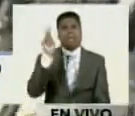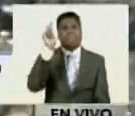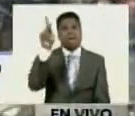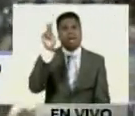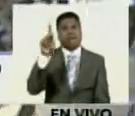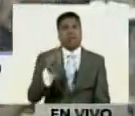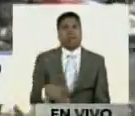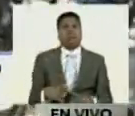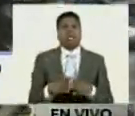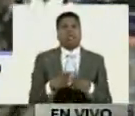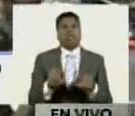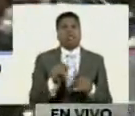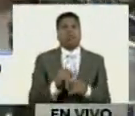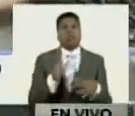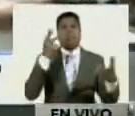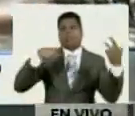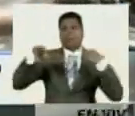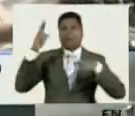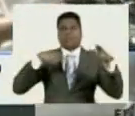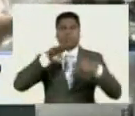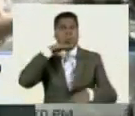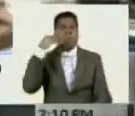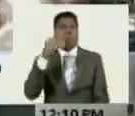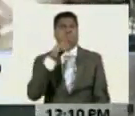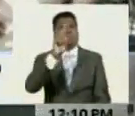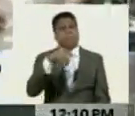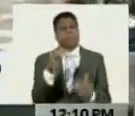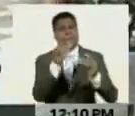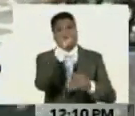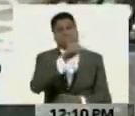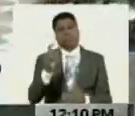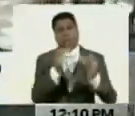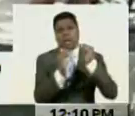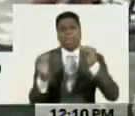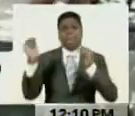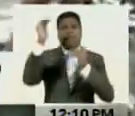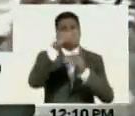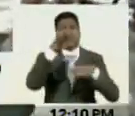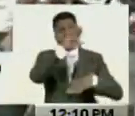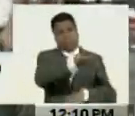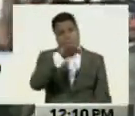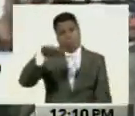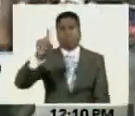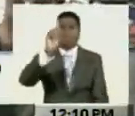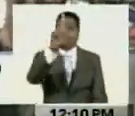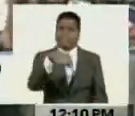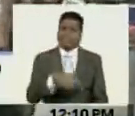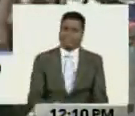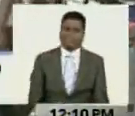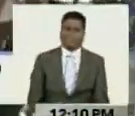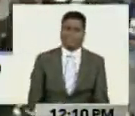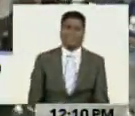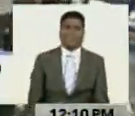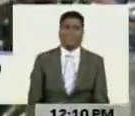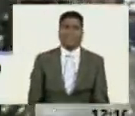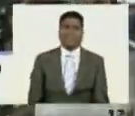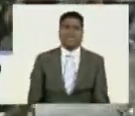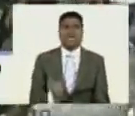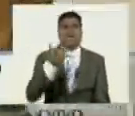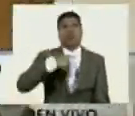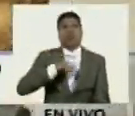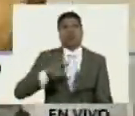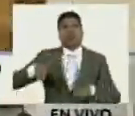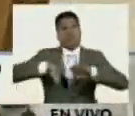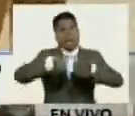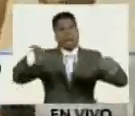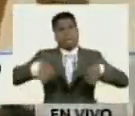Recreativo, ecológico, y para la juventud y hasta las personas mayores, y hasta para los más chiquiticos. Así es, vamos a estar en las